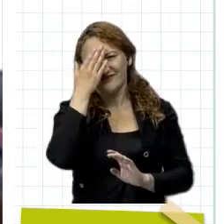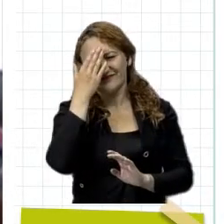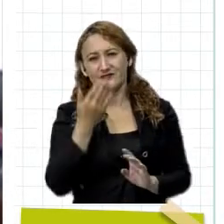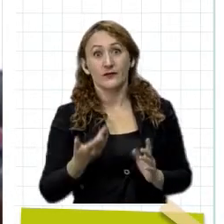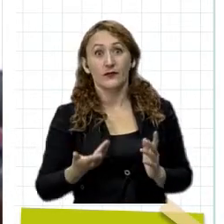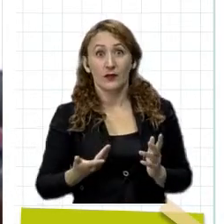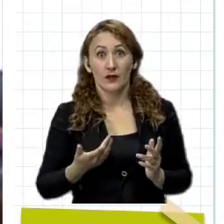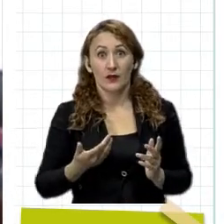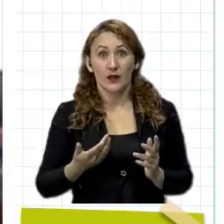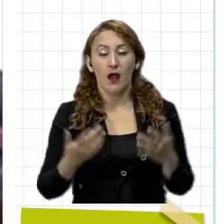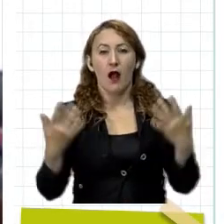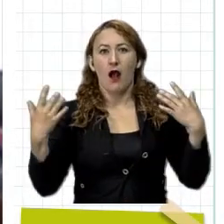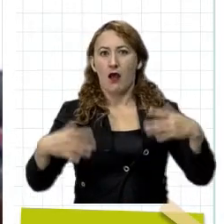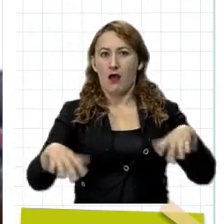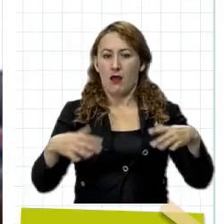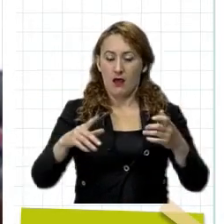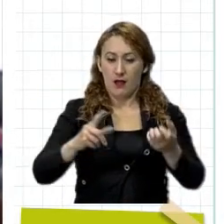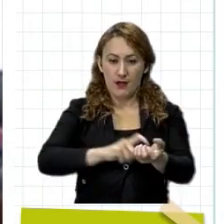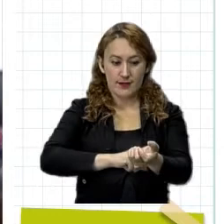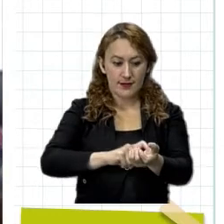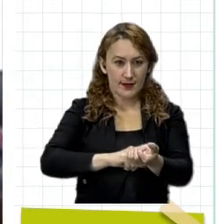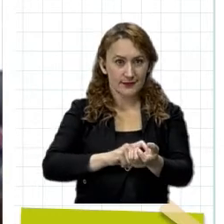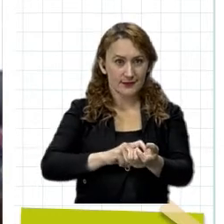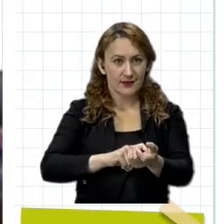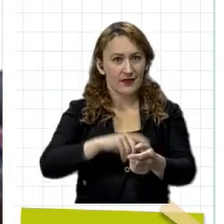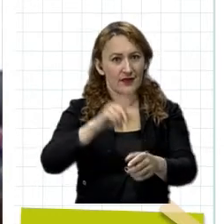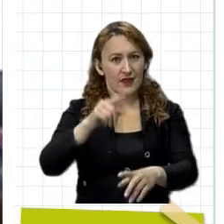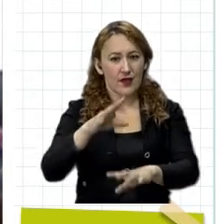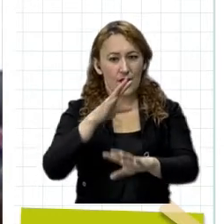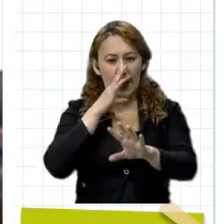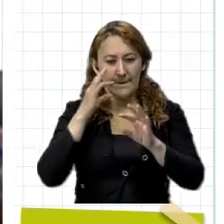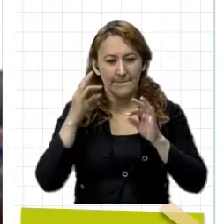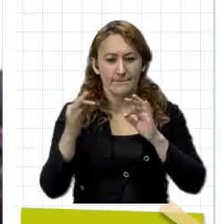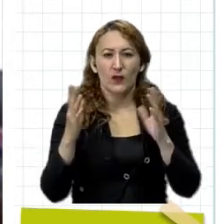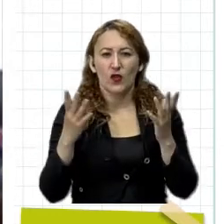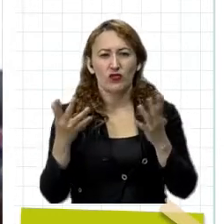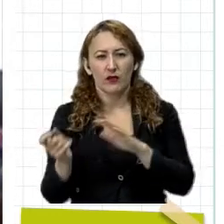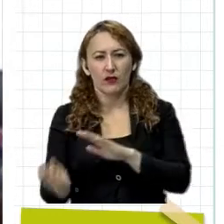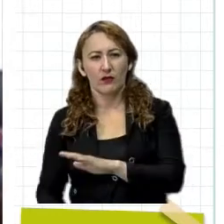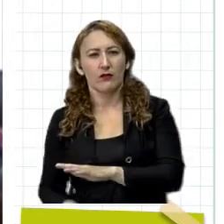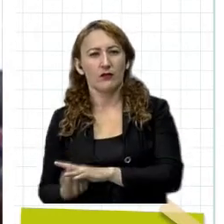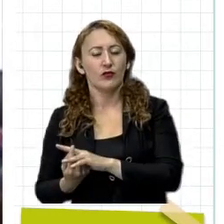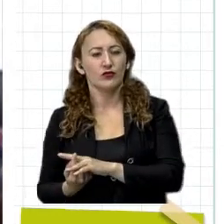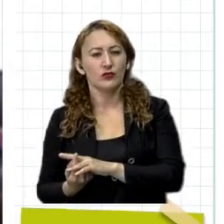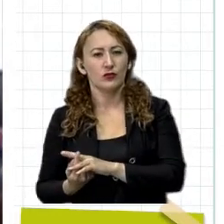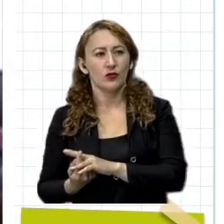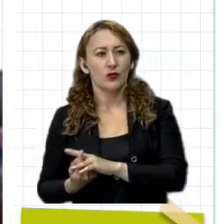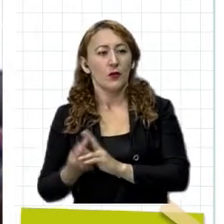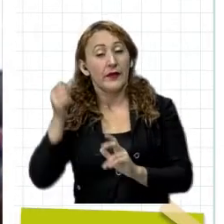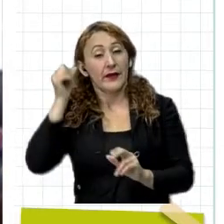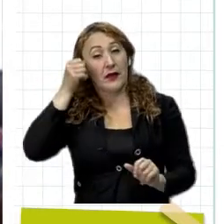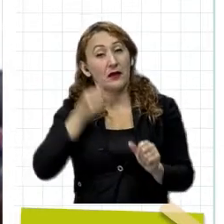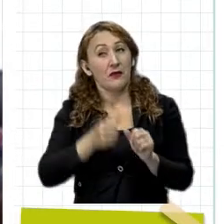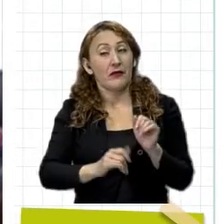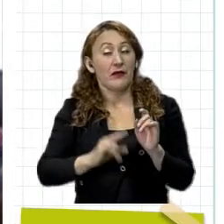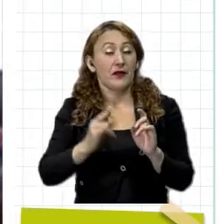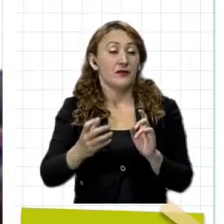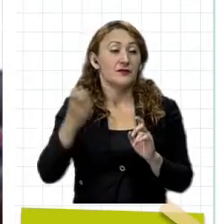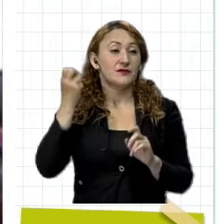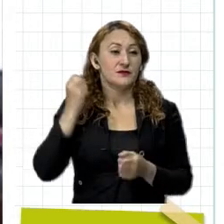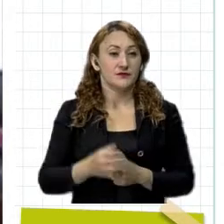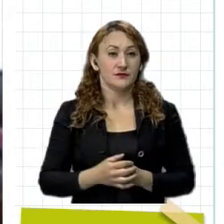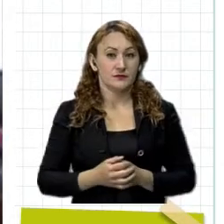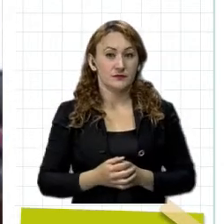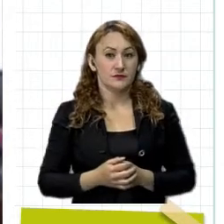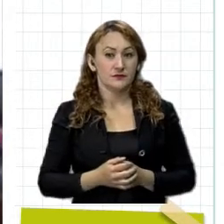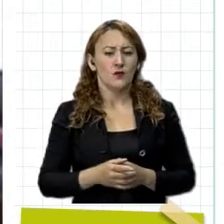que tales emblemas de la raza deben silenciar su origen, si es que algo recuerdan de su ancestro. Proclaman